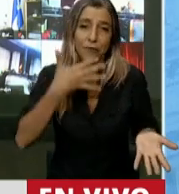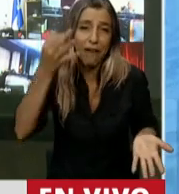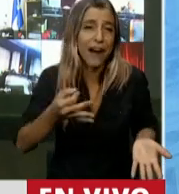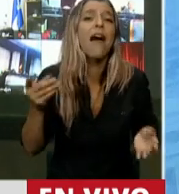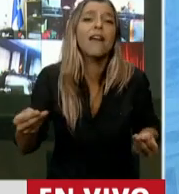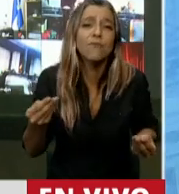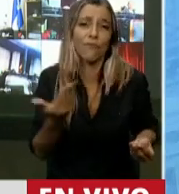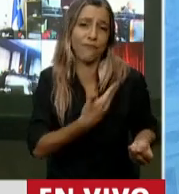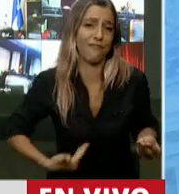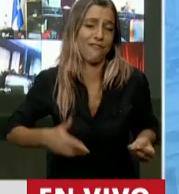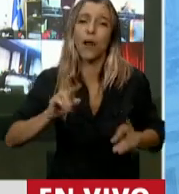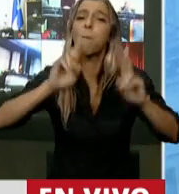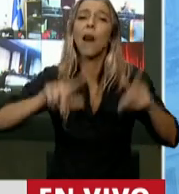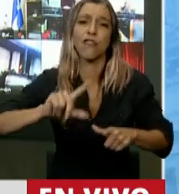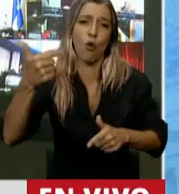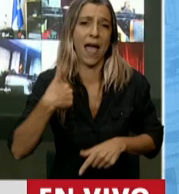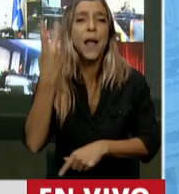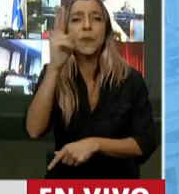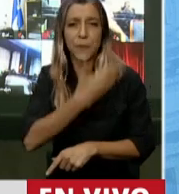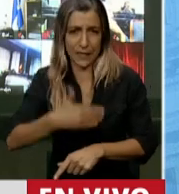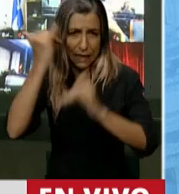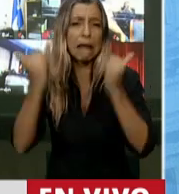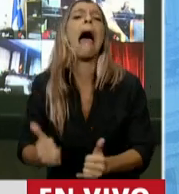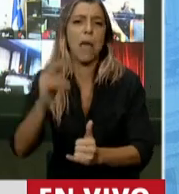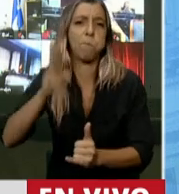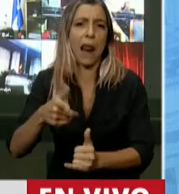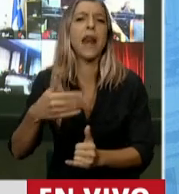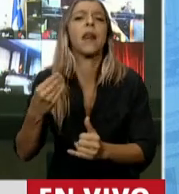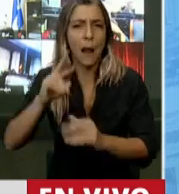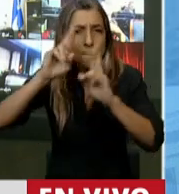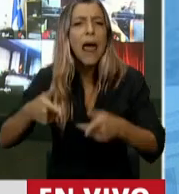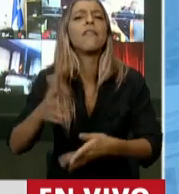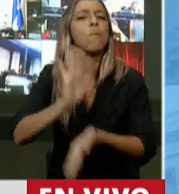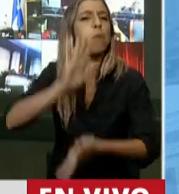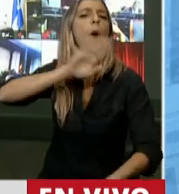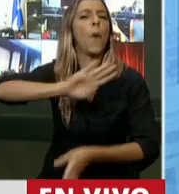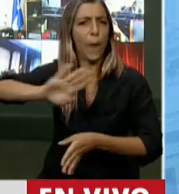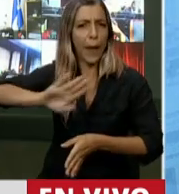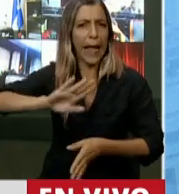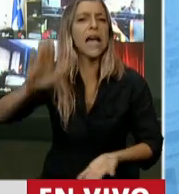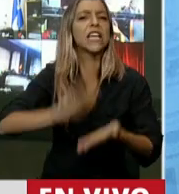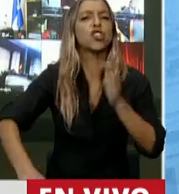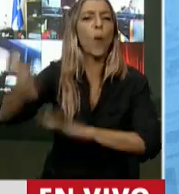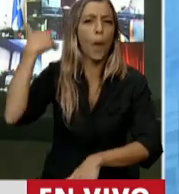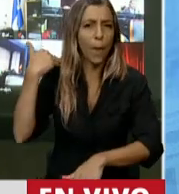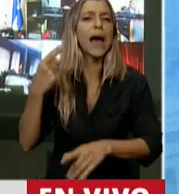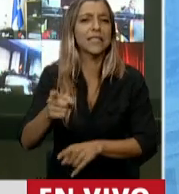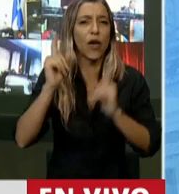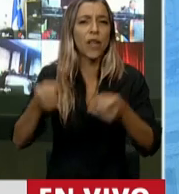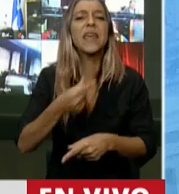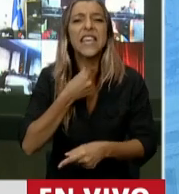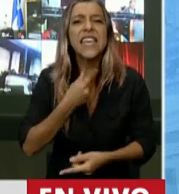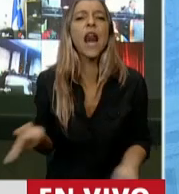la vicepresidente, que es un plan para profundizar el pasado, una retrotopía que nos quiere llevar antes de 1860 a